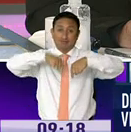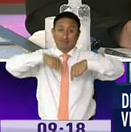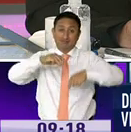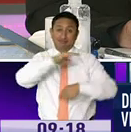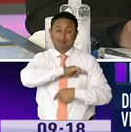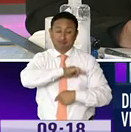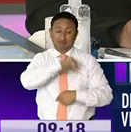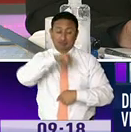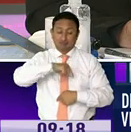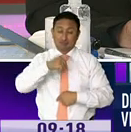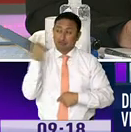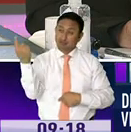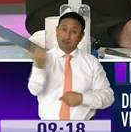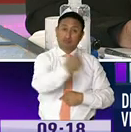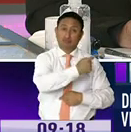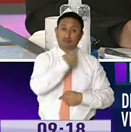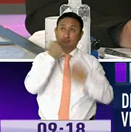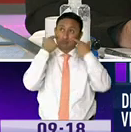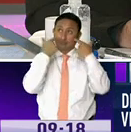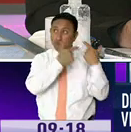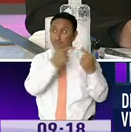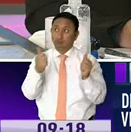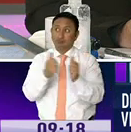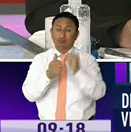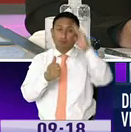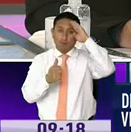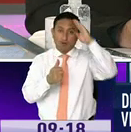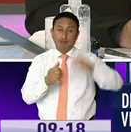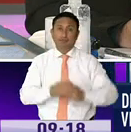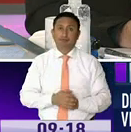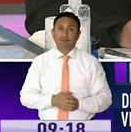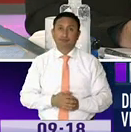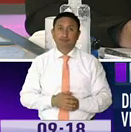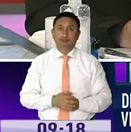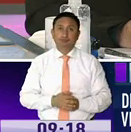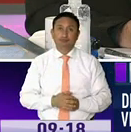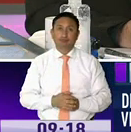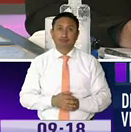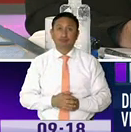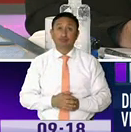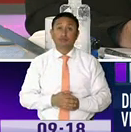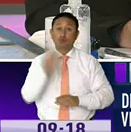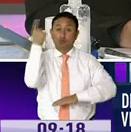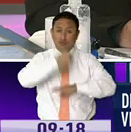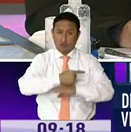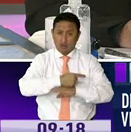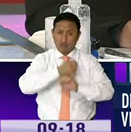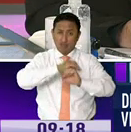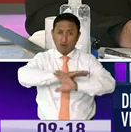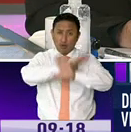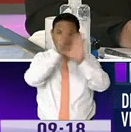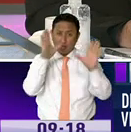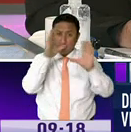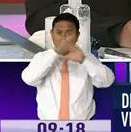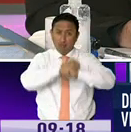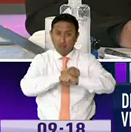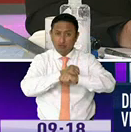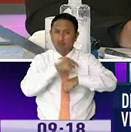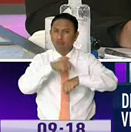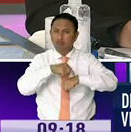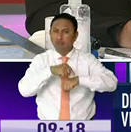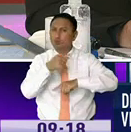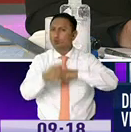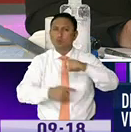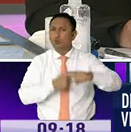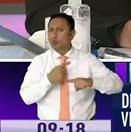estamos haciendo patrullajes conjuntos con la Policía Nacional. ¿Esto lo están haciendo durante todo el día, madrugada, noche, distintos puntos